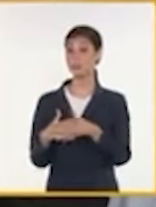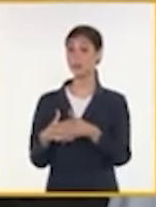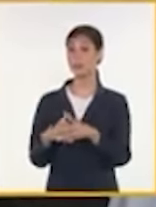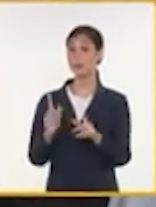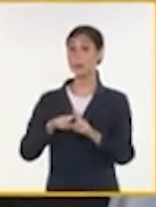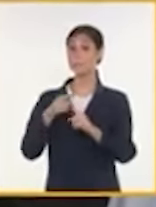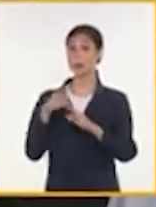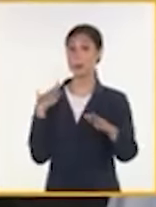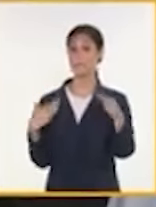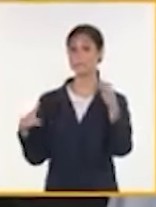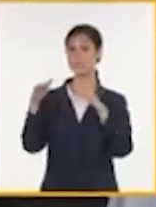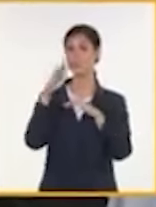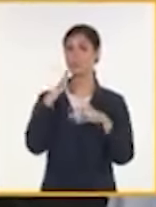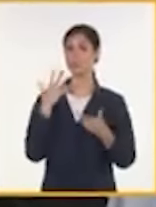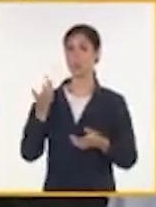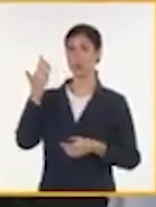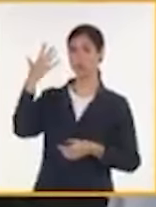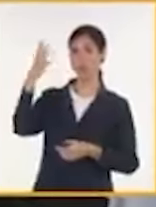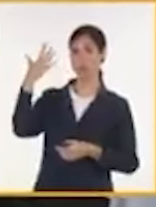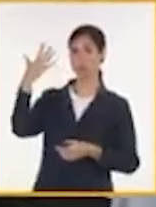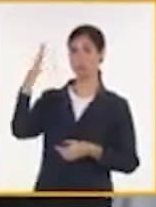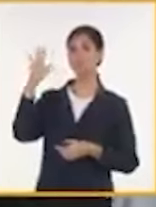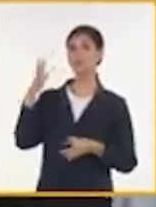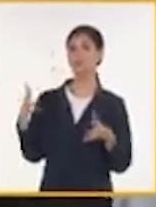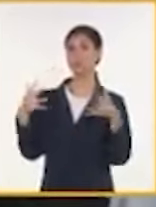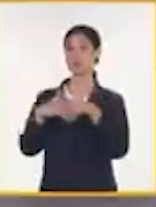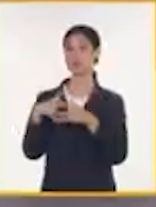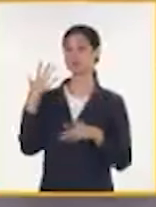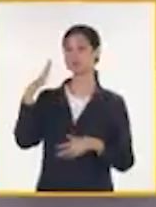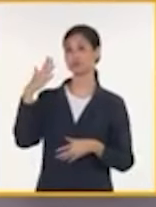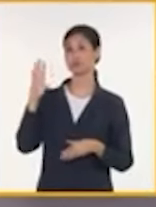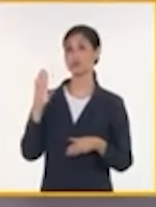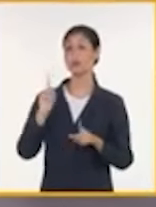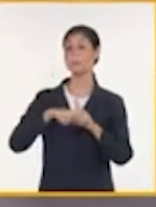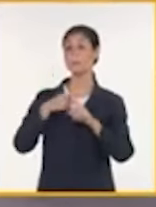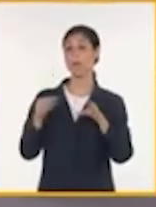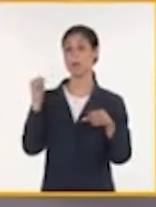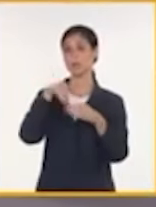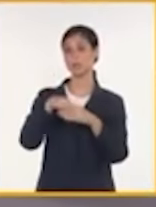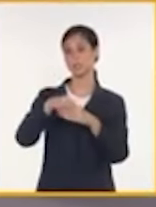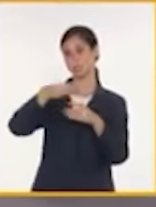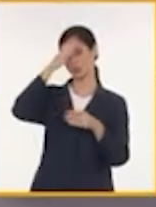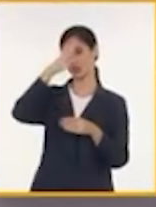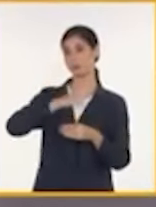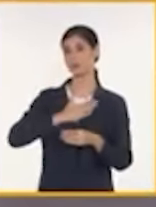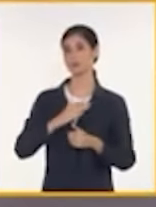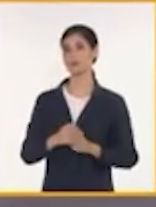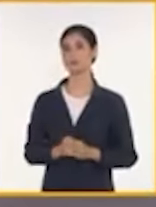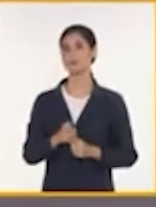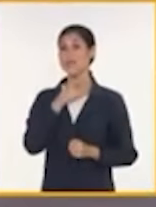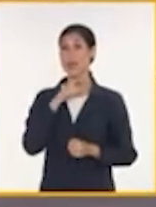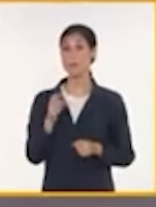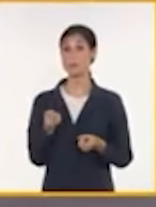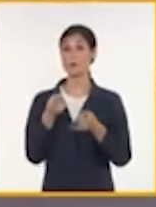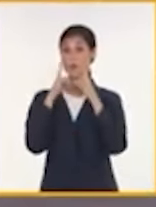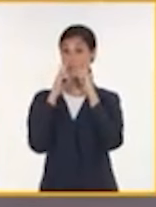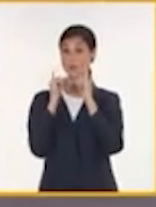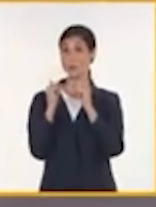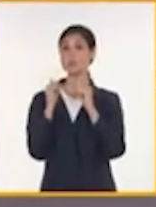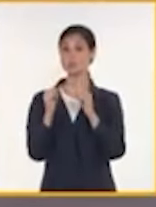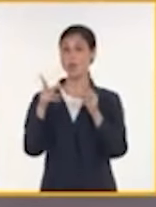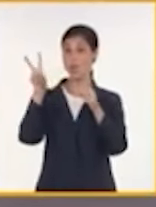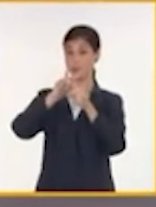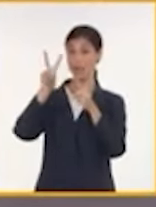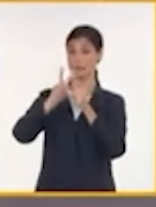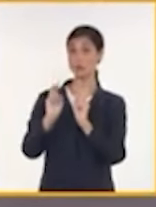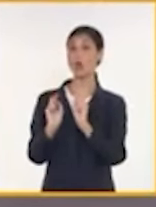ministerios de relaciones exteriores y del interior según recuerdo visto cuando se se habló de aquel caso se puso en la televisión una de las cosas que se